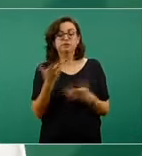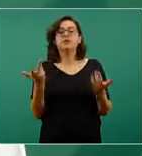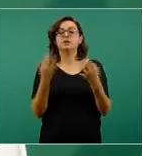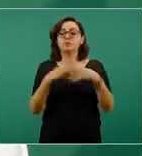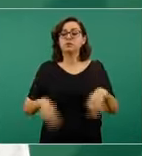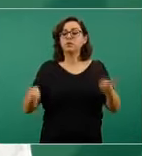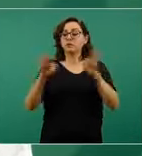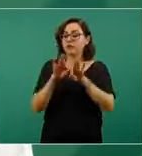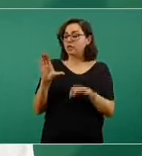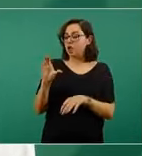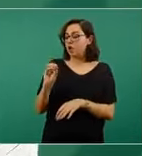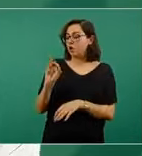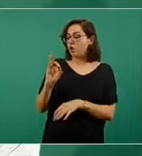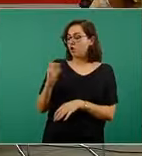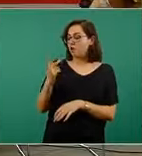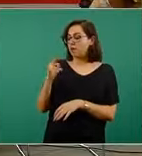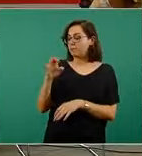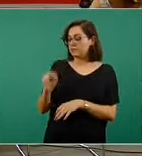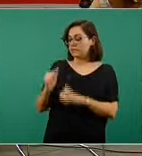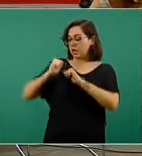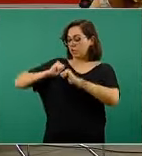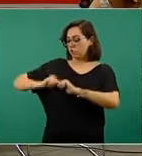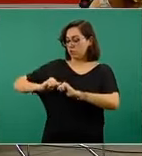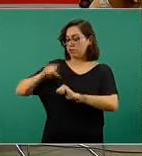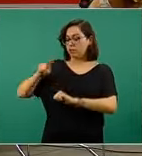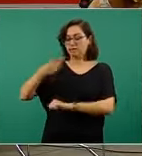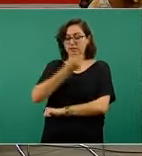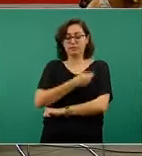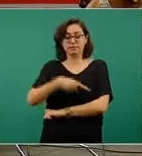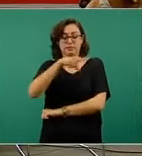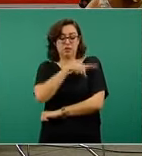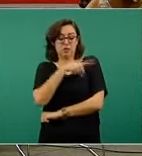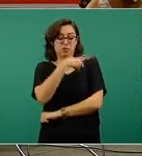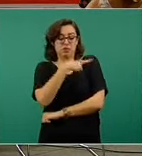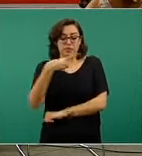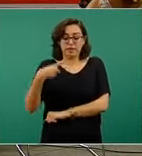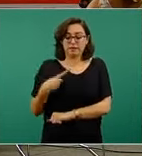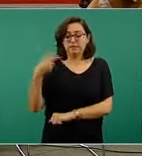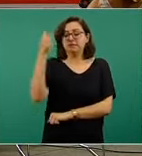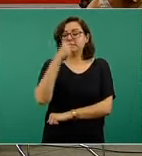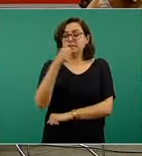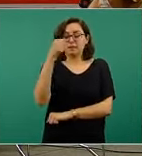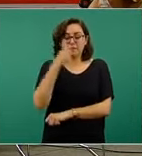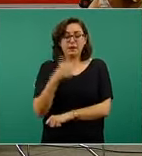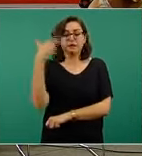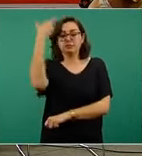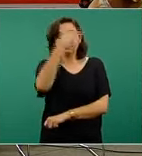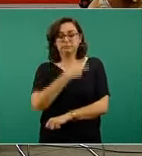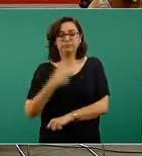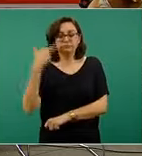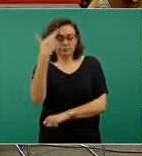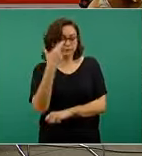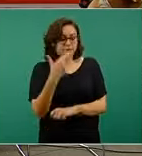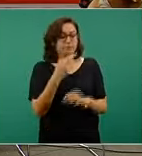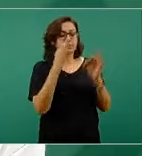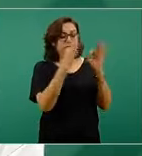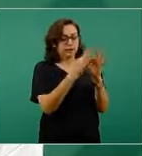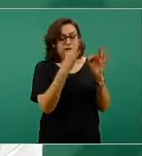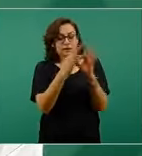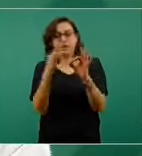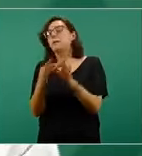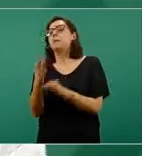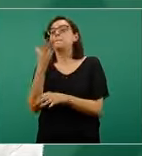autoridad sanitaria, en este caso COFEPRIS, tome cada uno de los pasos el tiempo que necesita, pero a la vez que